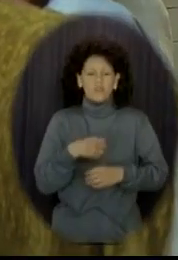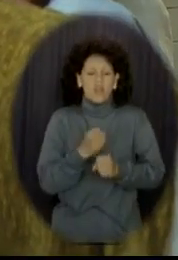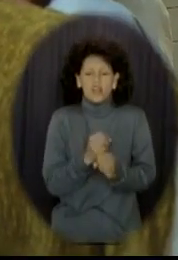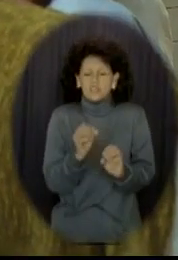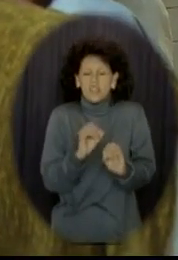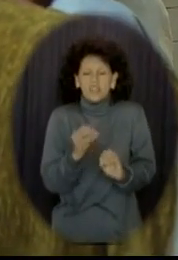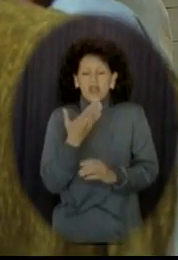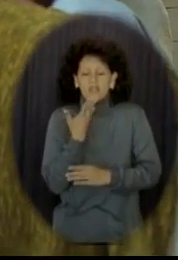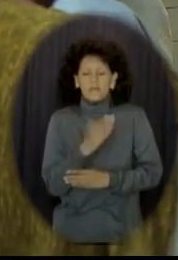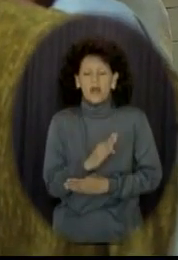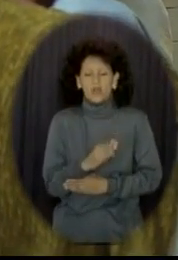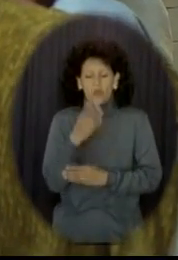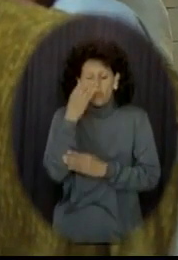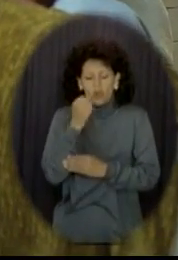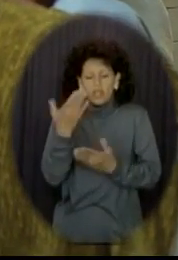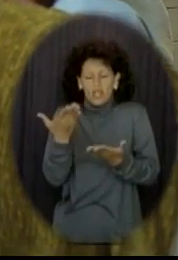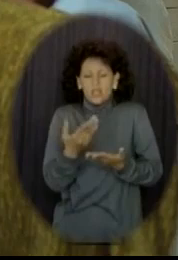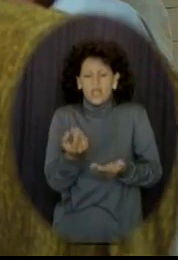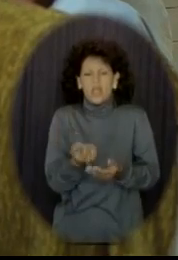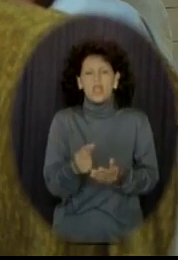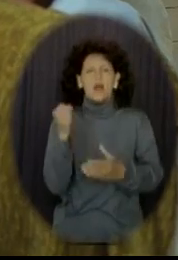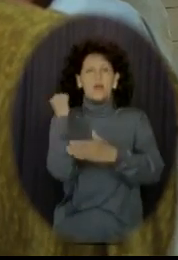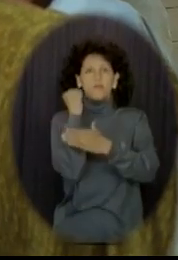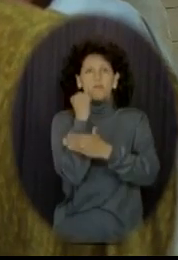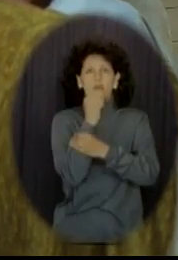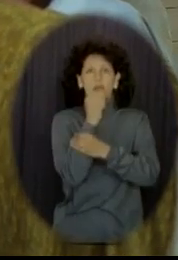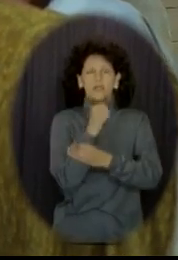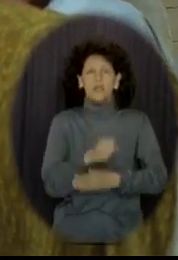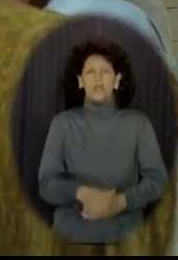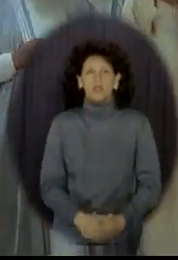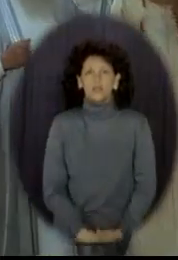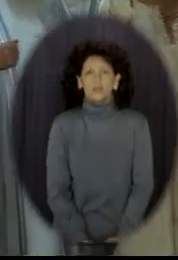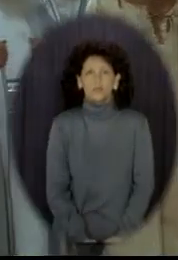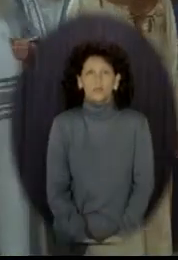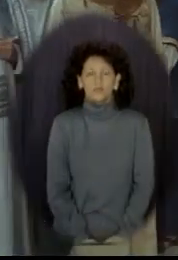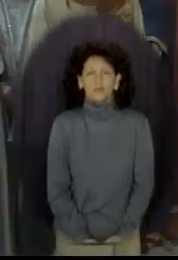Este hombre no ha hecho nada para merecer la muerte.